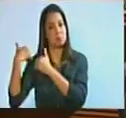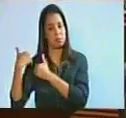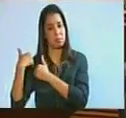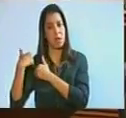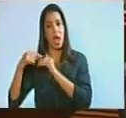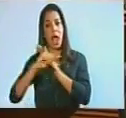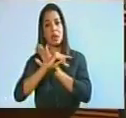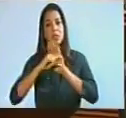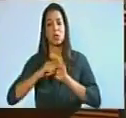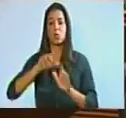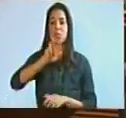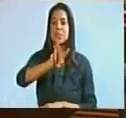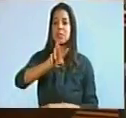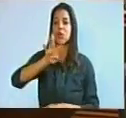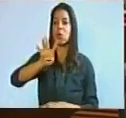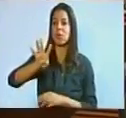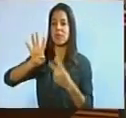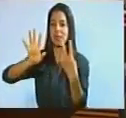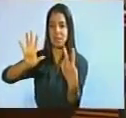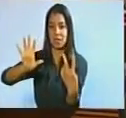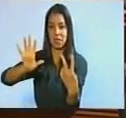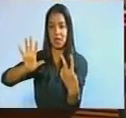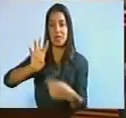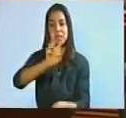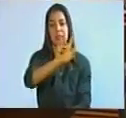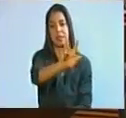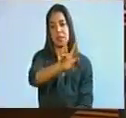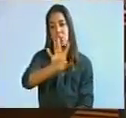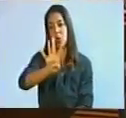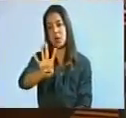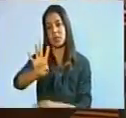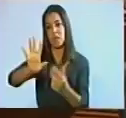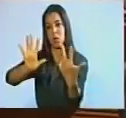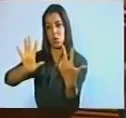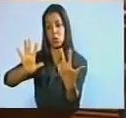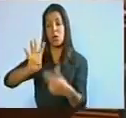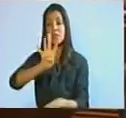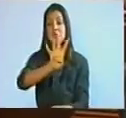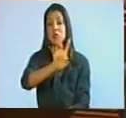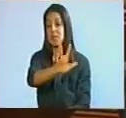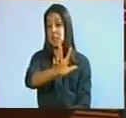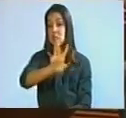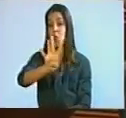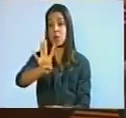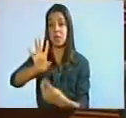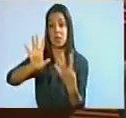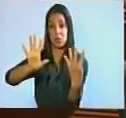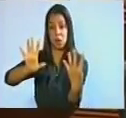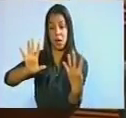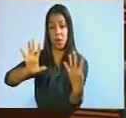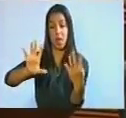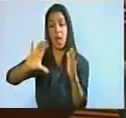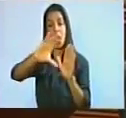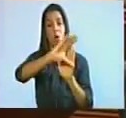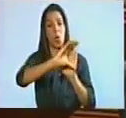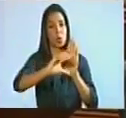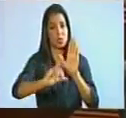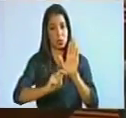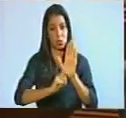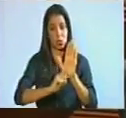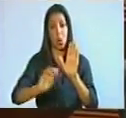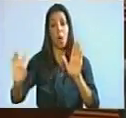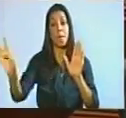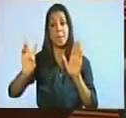en los artículos 347, 348 y 349 de la Constitución de la